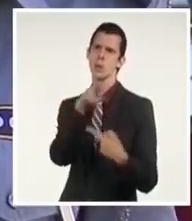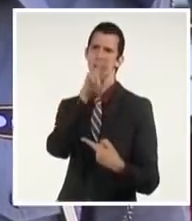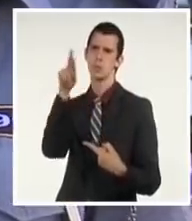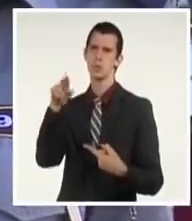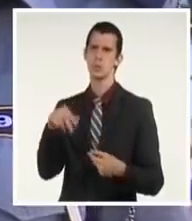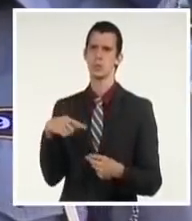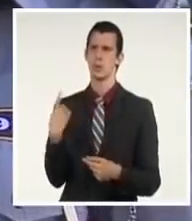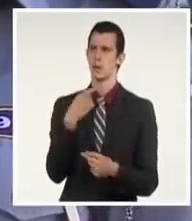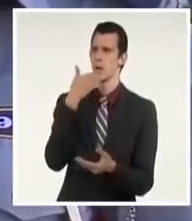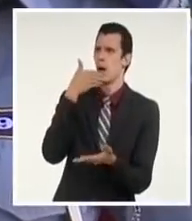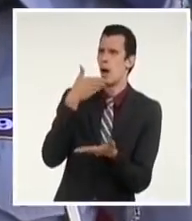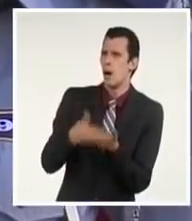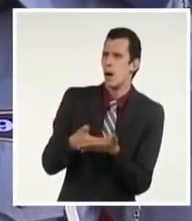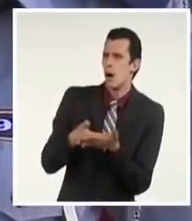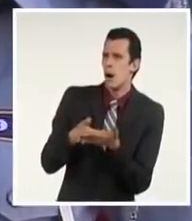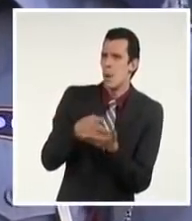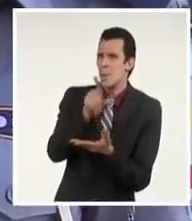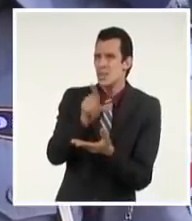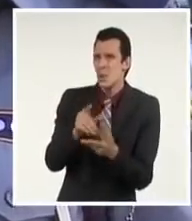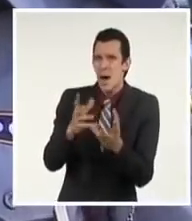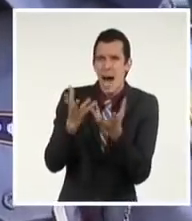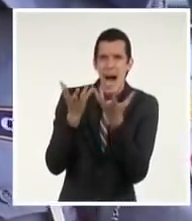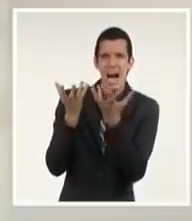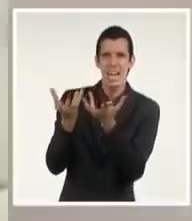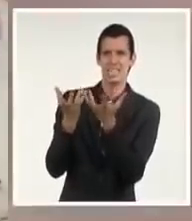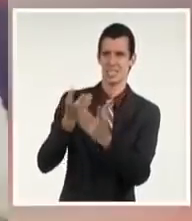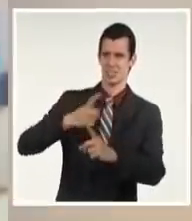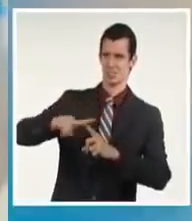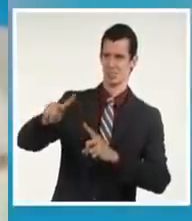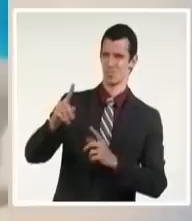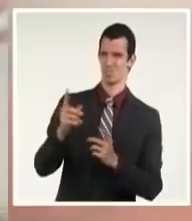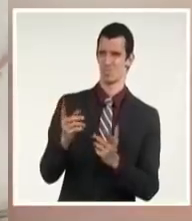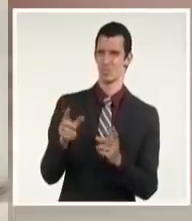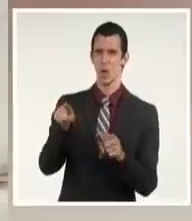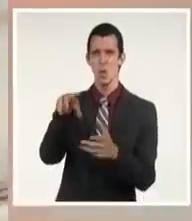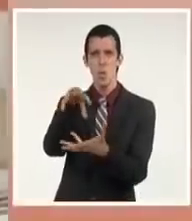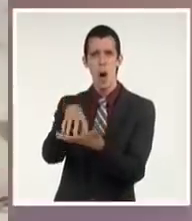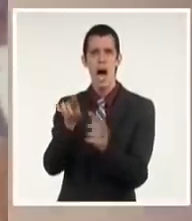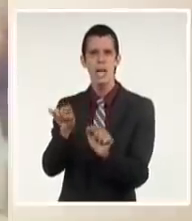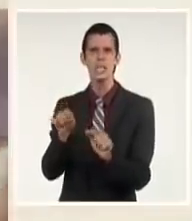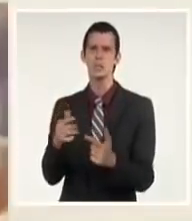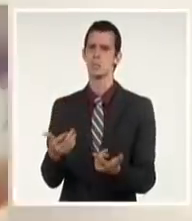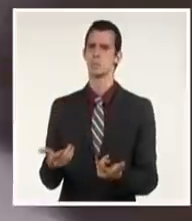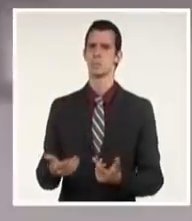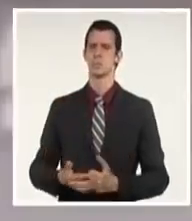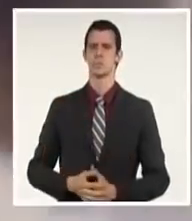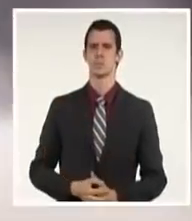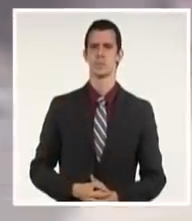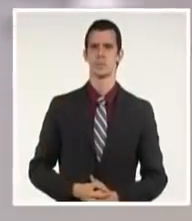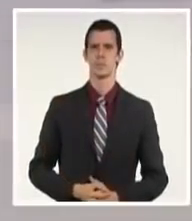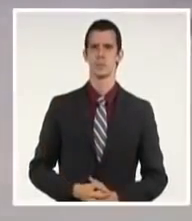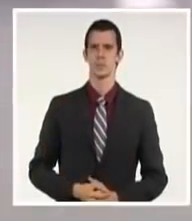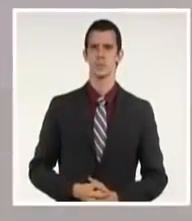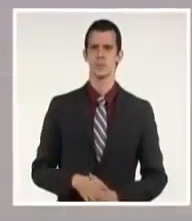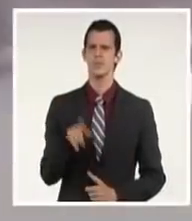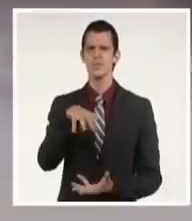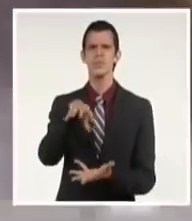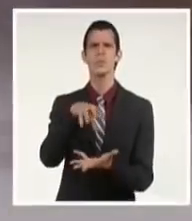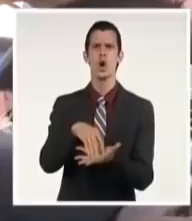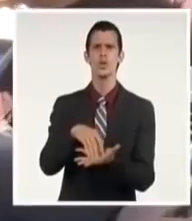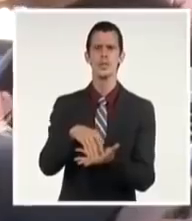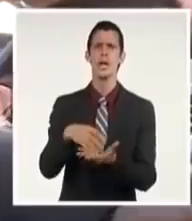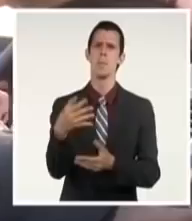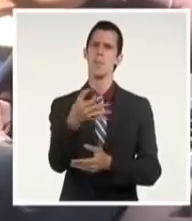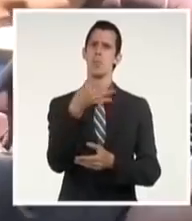esa cantidad de personal que se encontraba en ese lugar. Los hechos narrados ocurrieron en la misma esquina de Toyo, en el municipio de